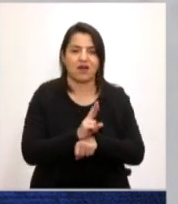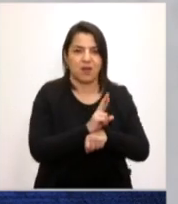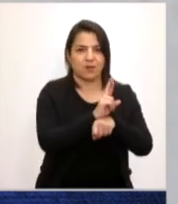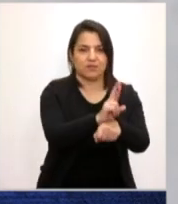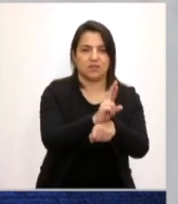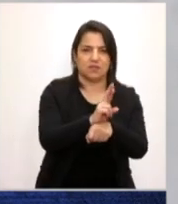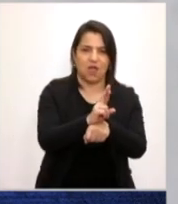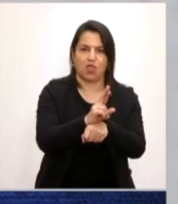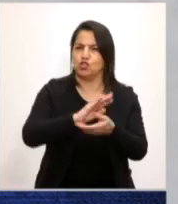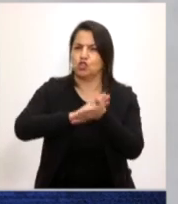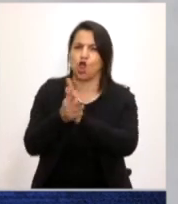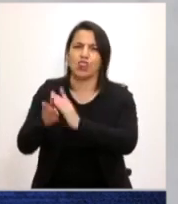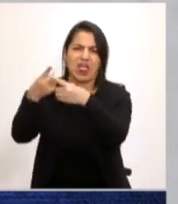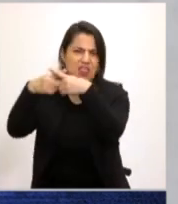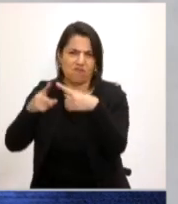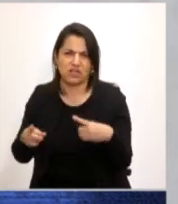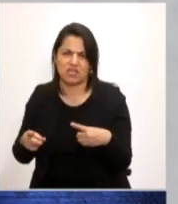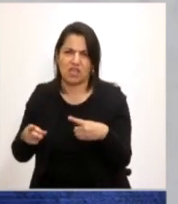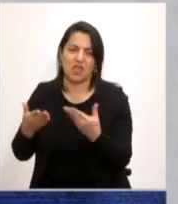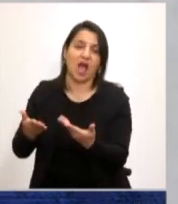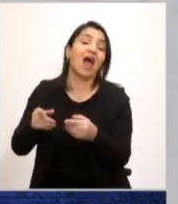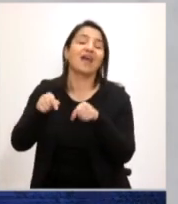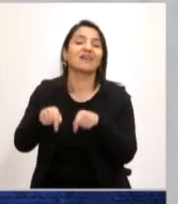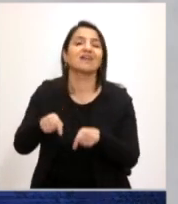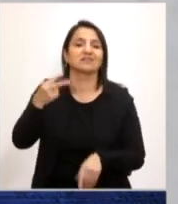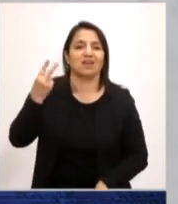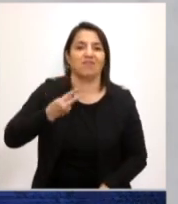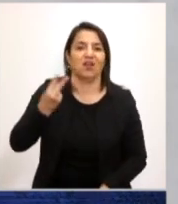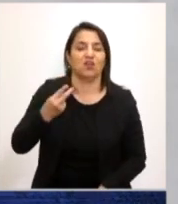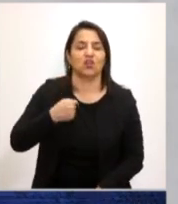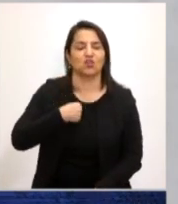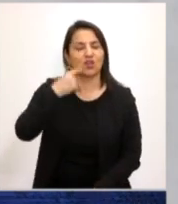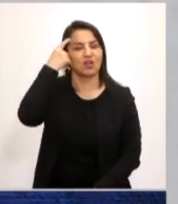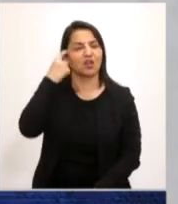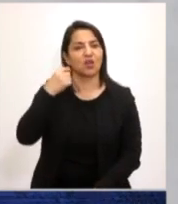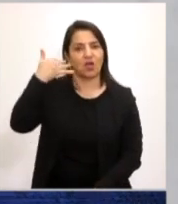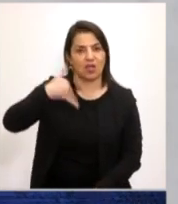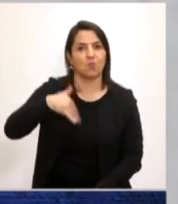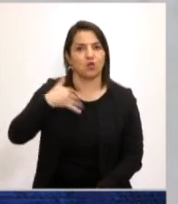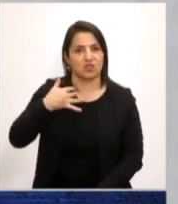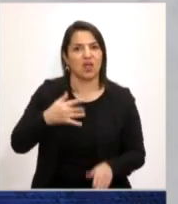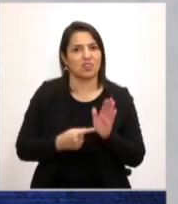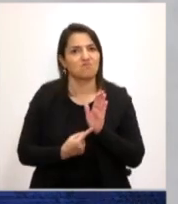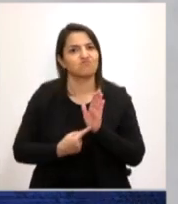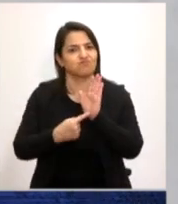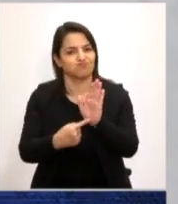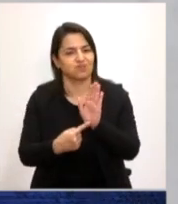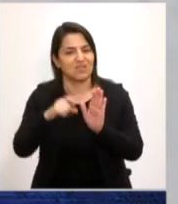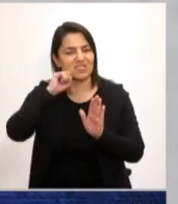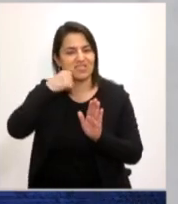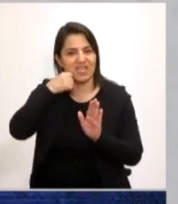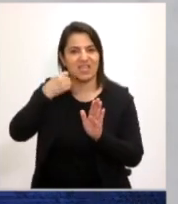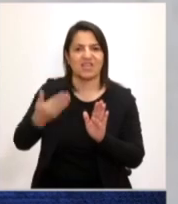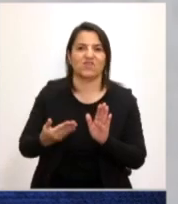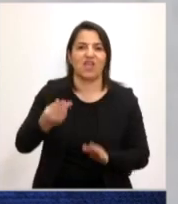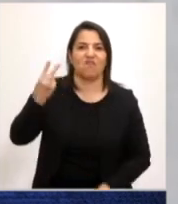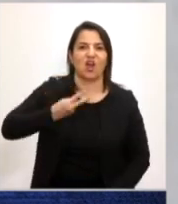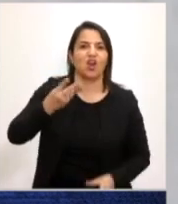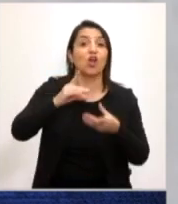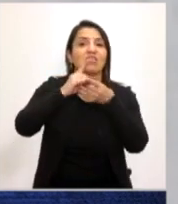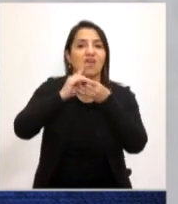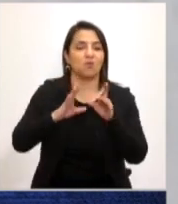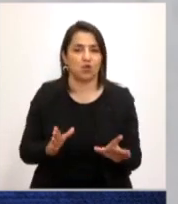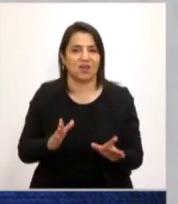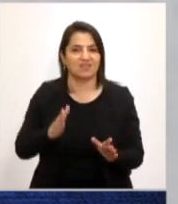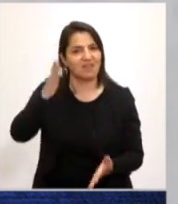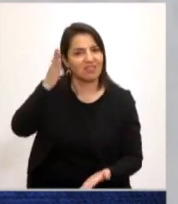amplitud y diversidad. Y en ese valor, que a mí me parece importante de reivindicar, porque es un valor de la democracia, tenemos